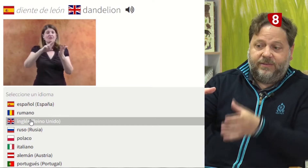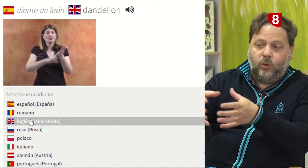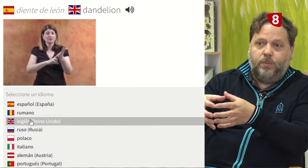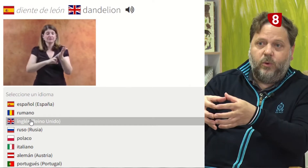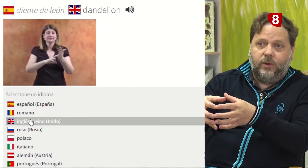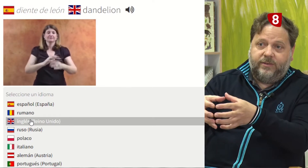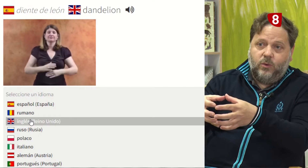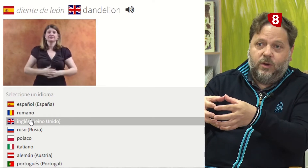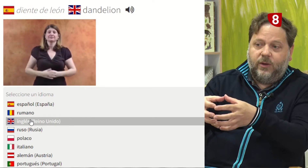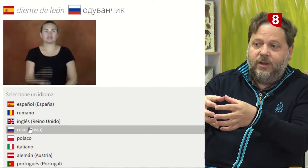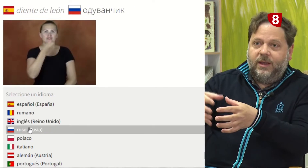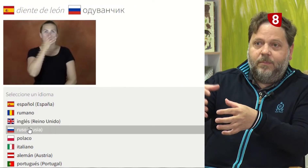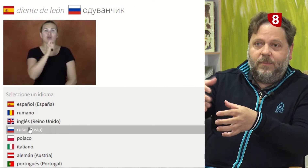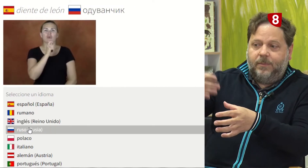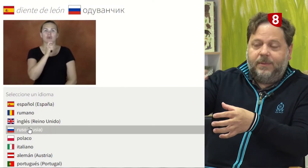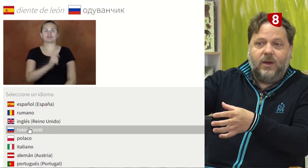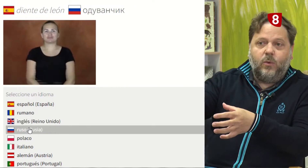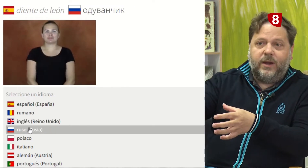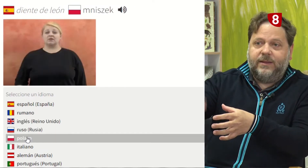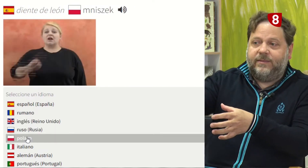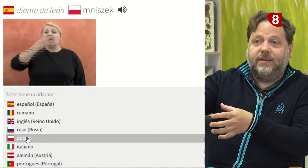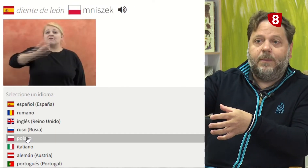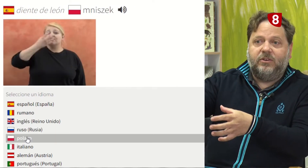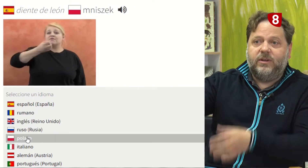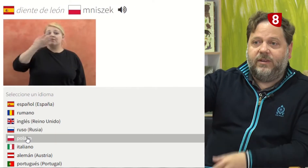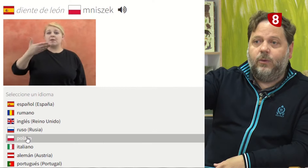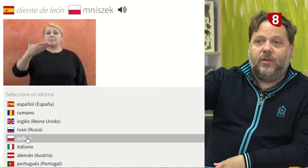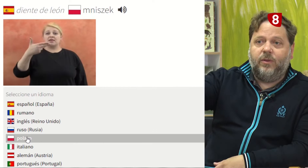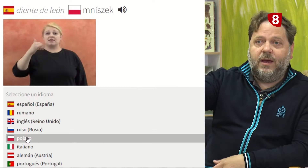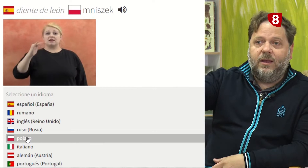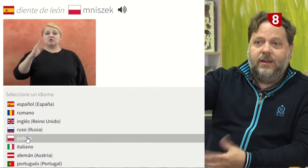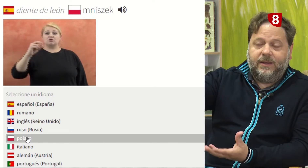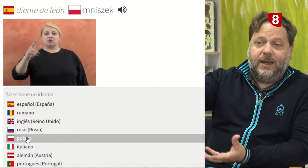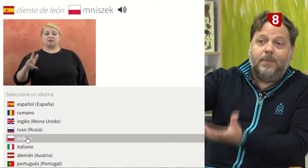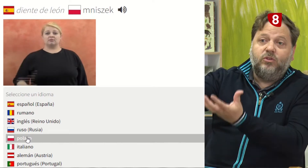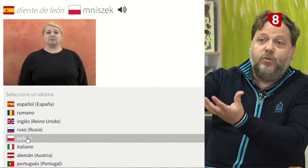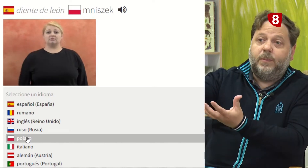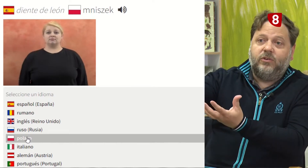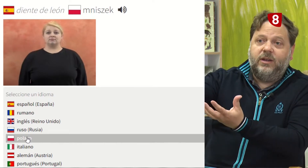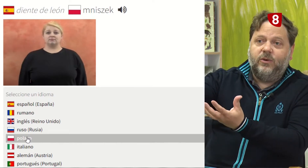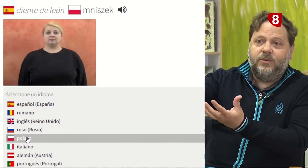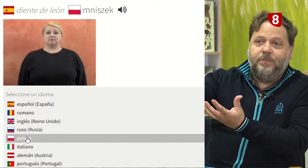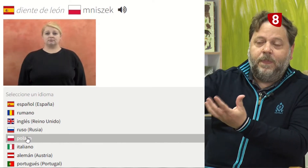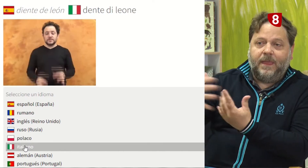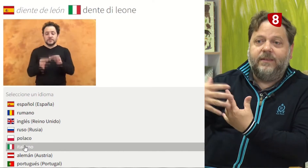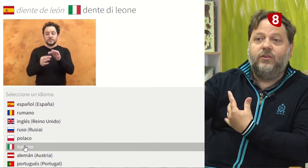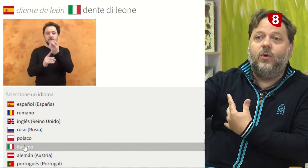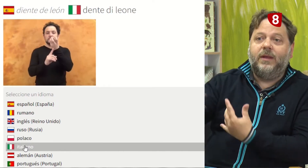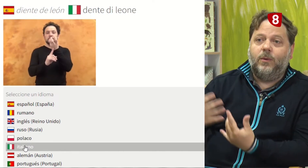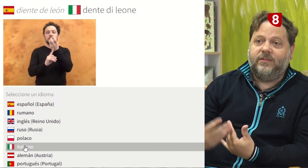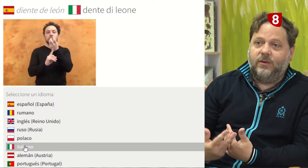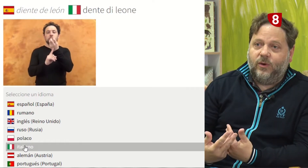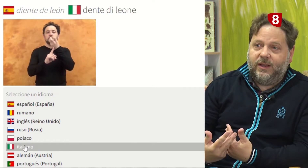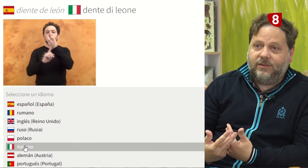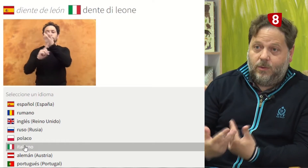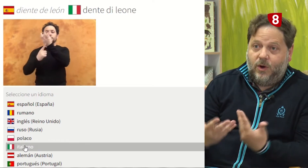grupo o este núcleo vivían 40 o 60 personas en una ciudad creaban sus propios signos. Antes no